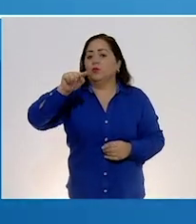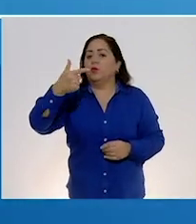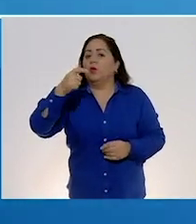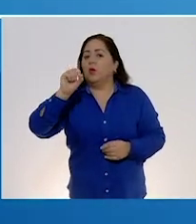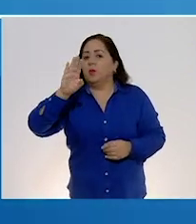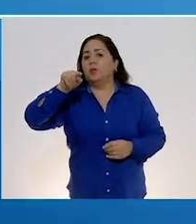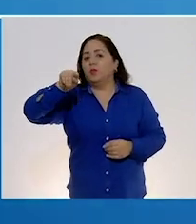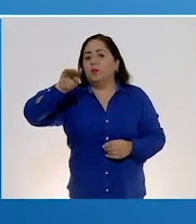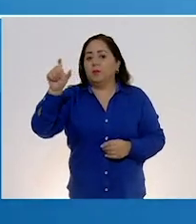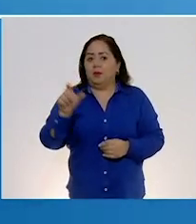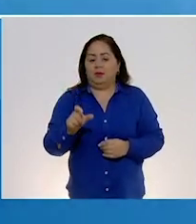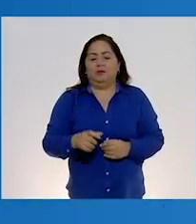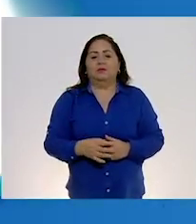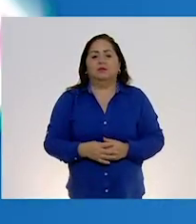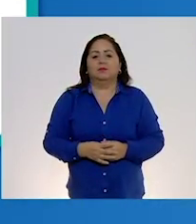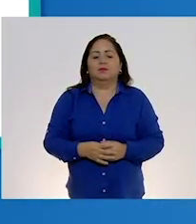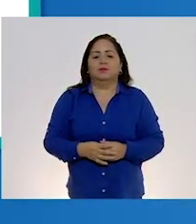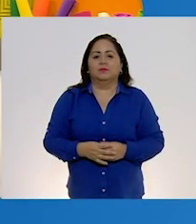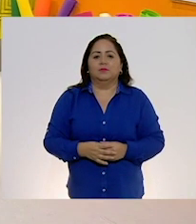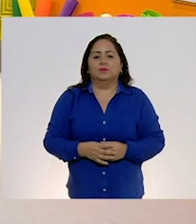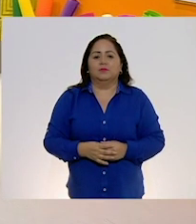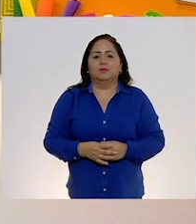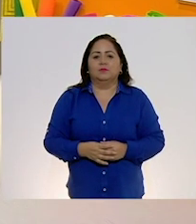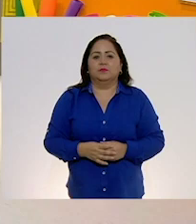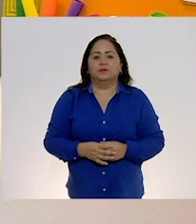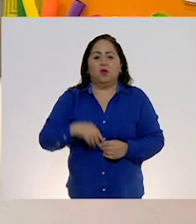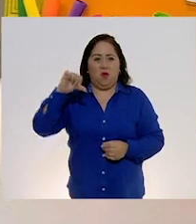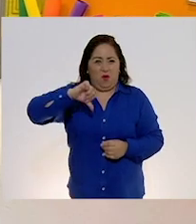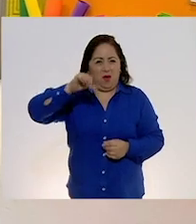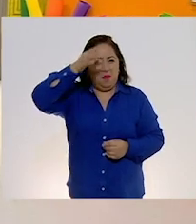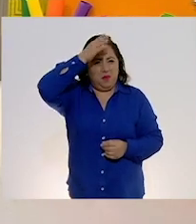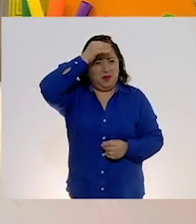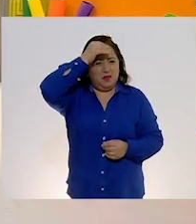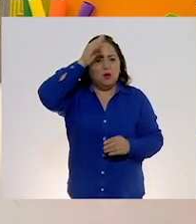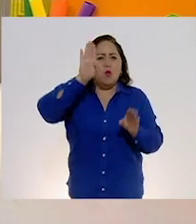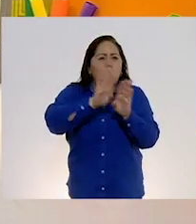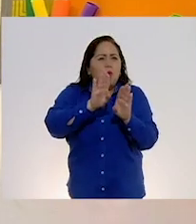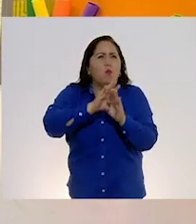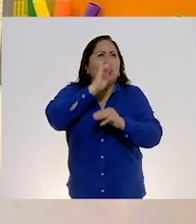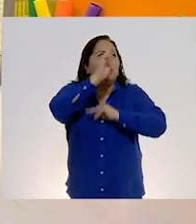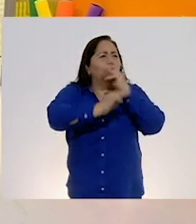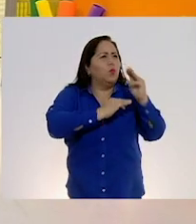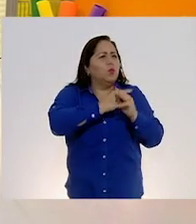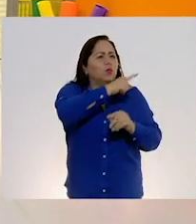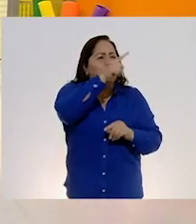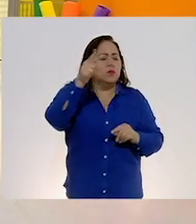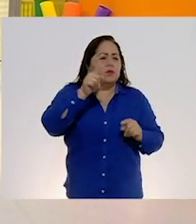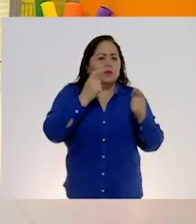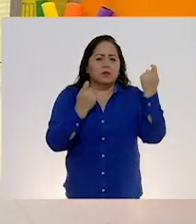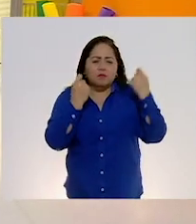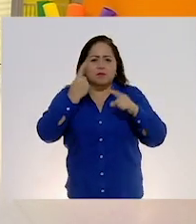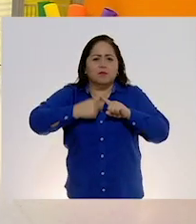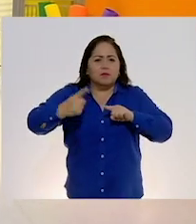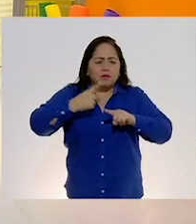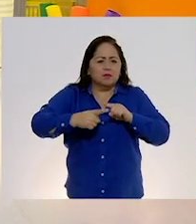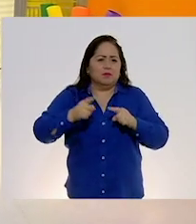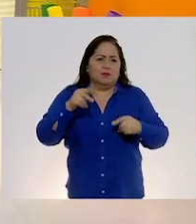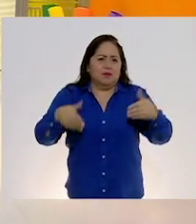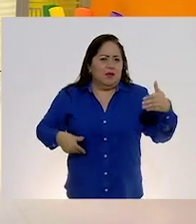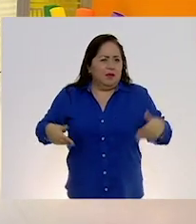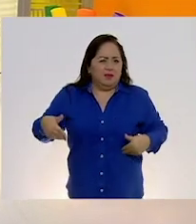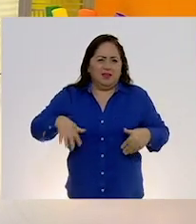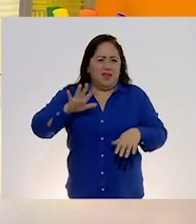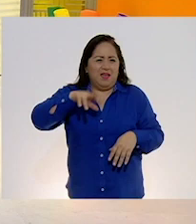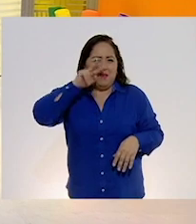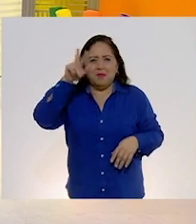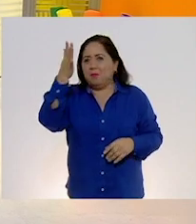.mx Hoy aprendimos como cada parte del mundo tiene su propia expresión de artes escénicas, como